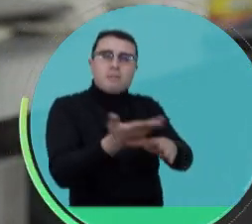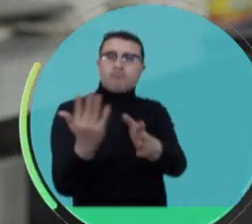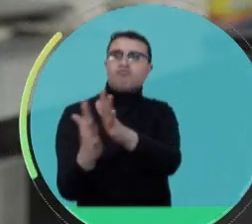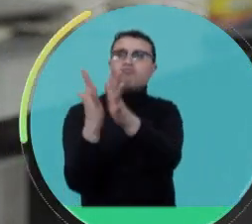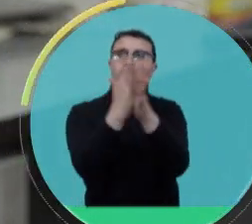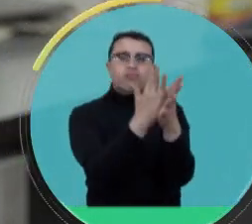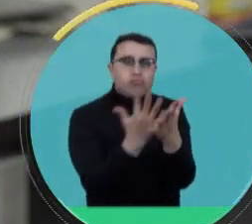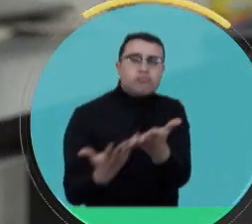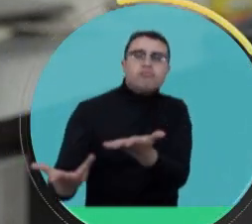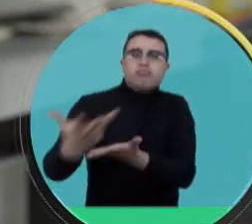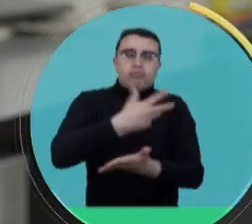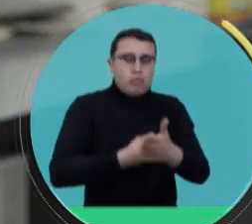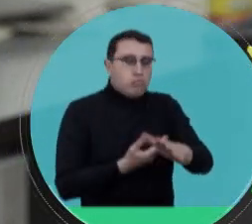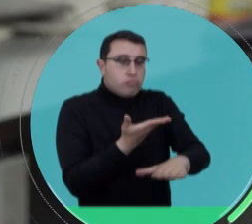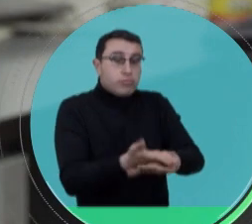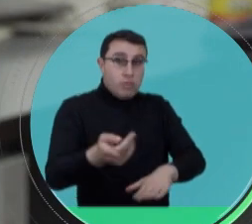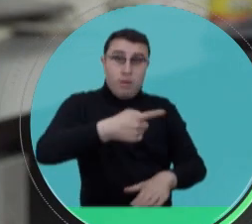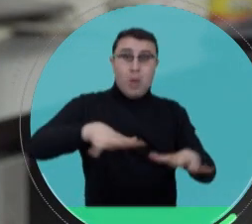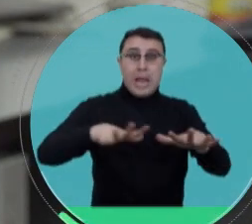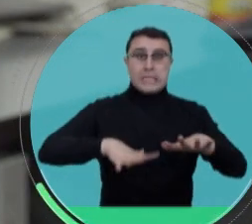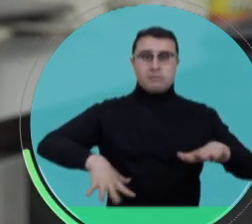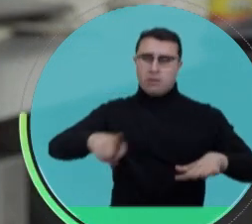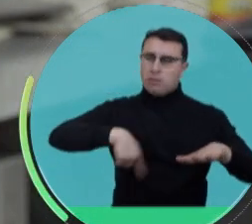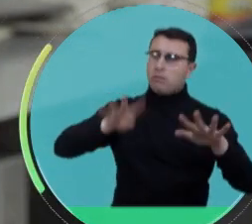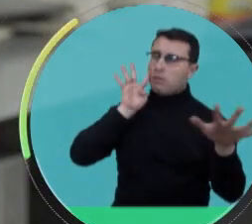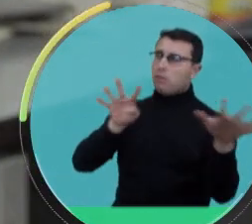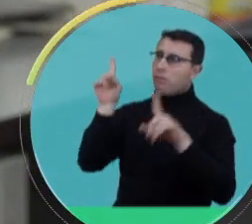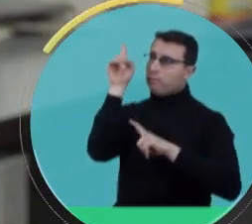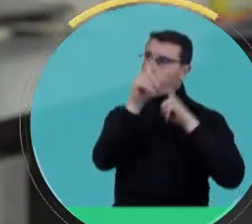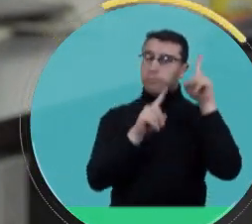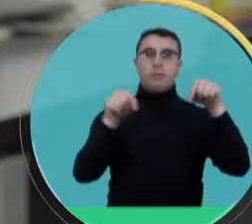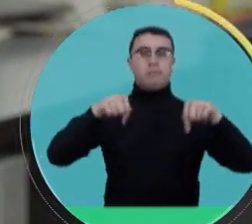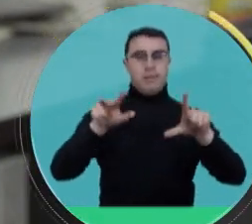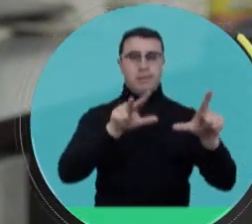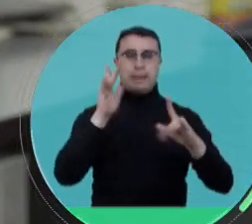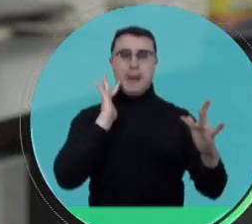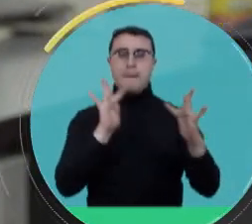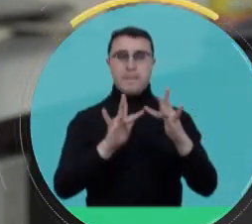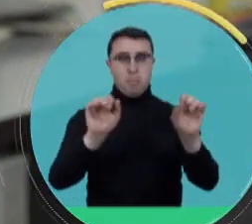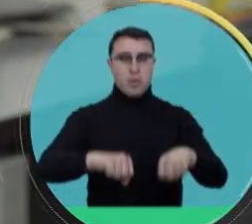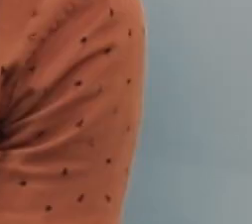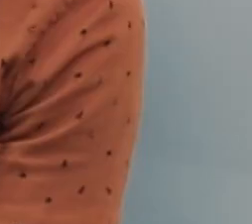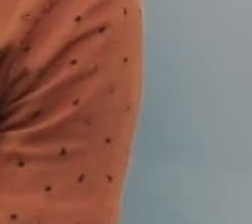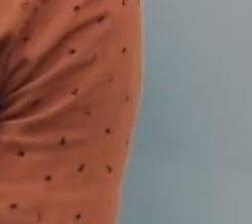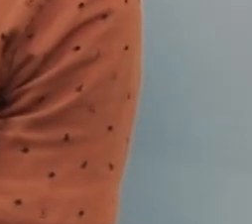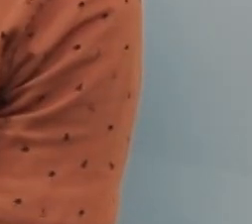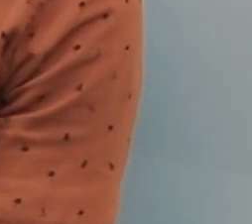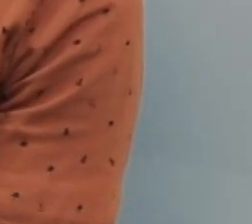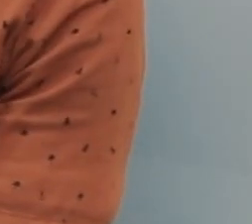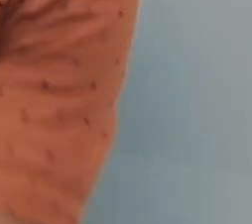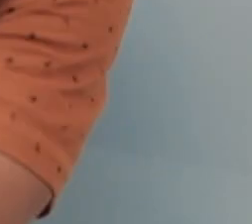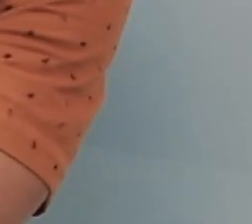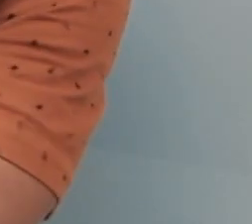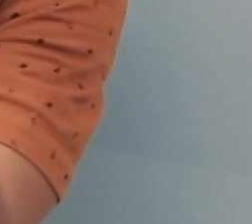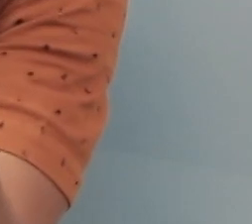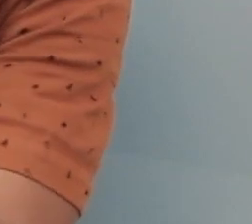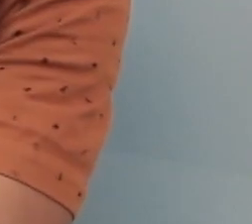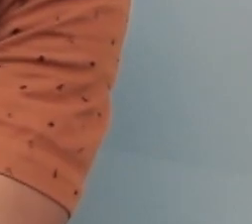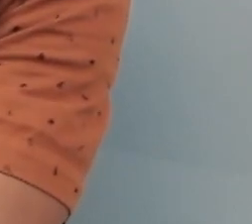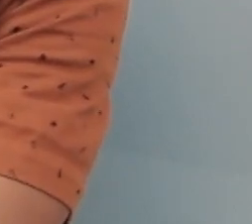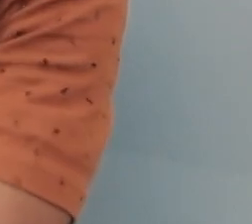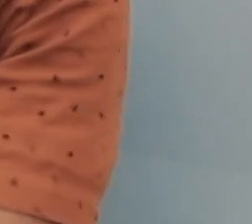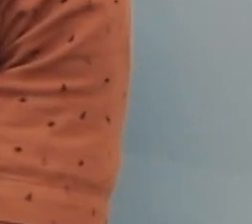de pensamiento crítico y digamos los espacios reflexivos que podamos tener como canal Luisa Y a